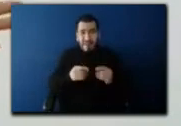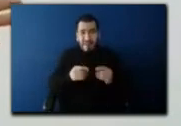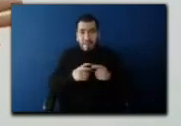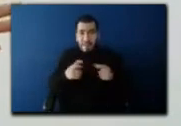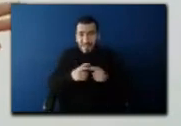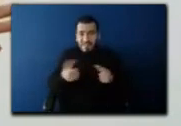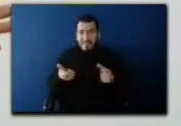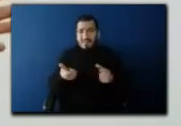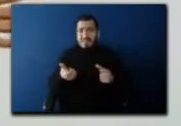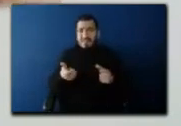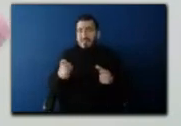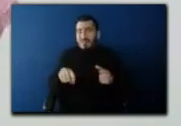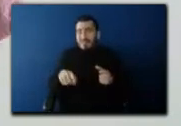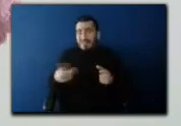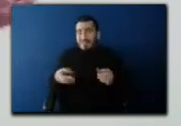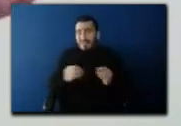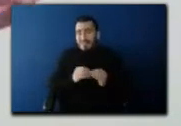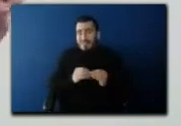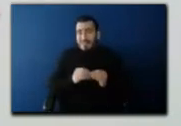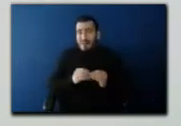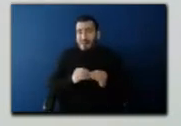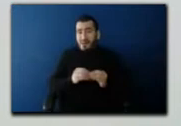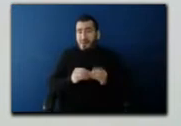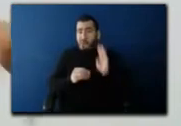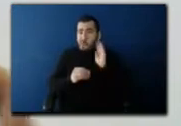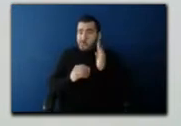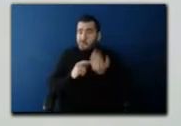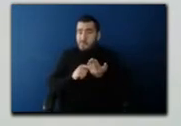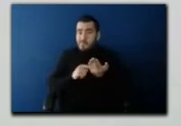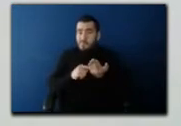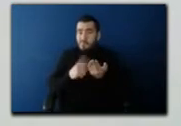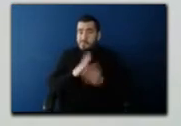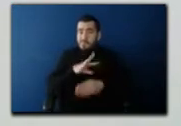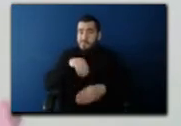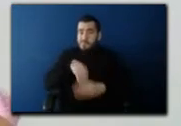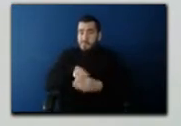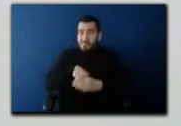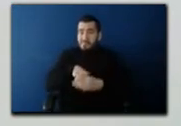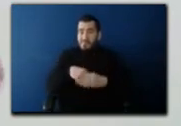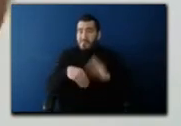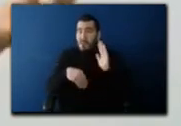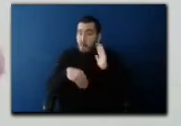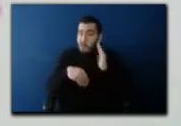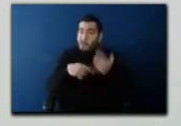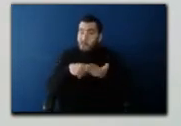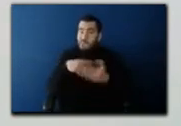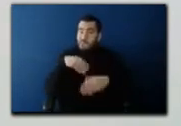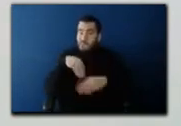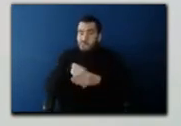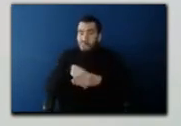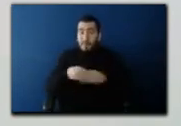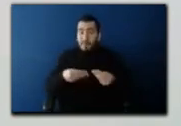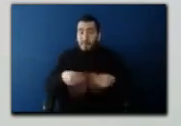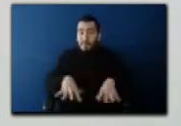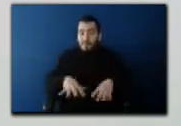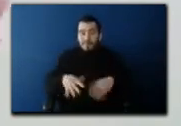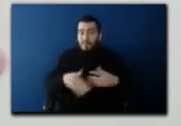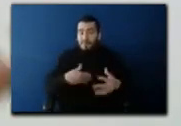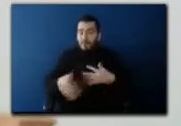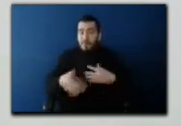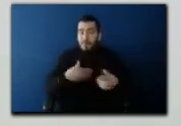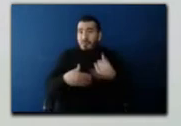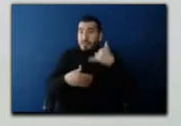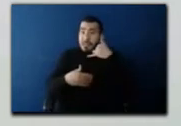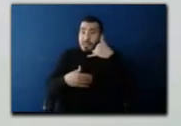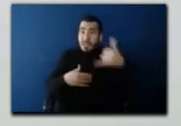tiene sentido. Para eso están las billeteras digitales, mis tarjetas deben estar ahí en un celular y si me pierden no pasa nada, llamo y las bloqueo, no